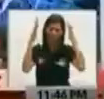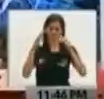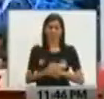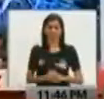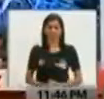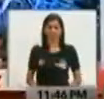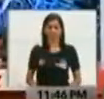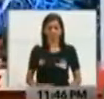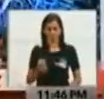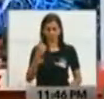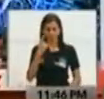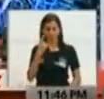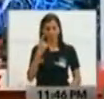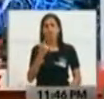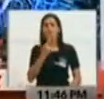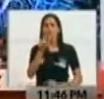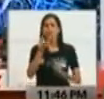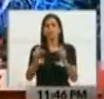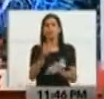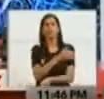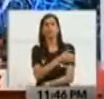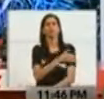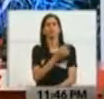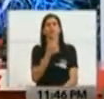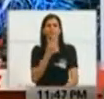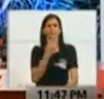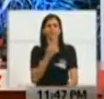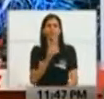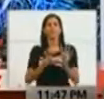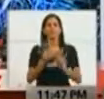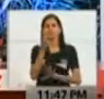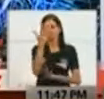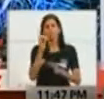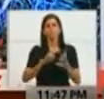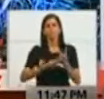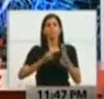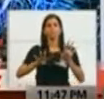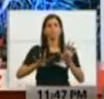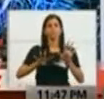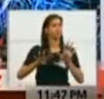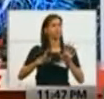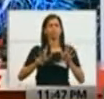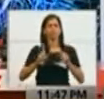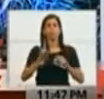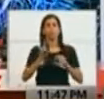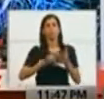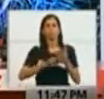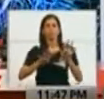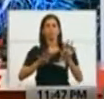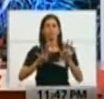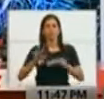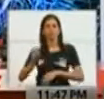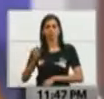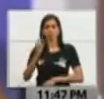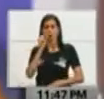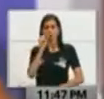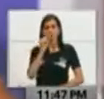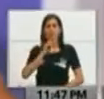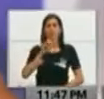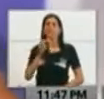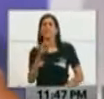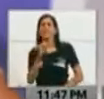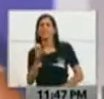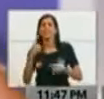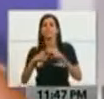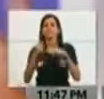Fíjate estas cosas que decía la gente de la derecha. 15 de febrero de 1990, Rafael Martín Guedes, exministro de